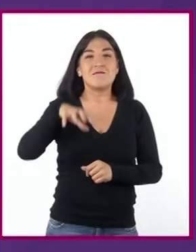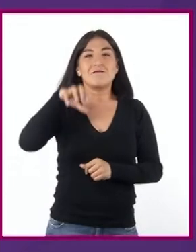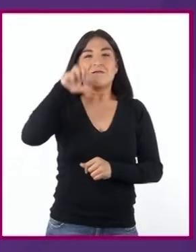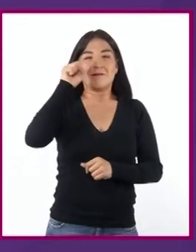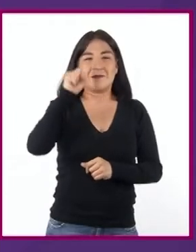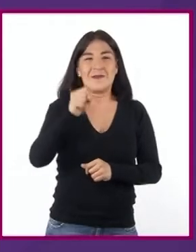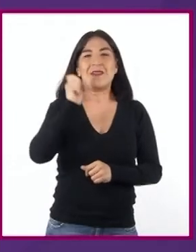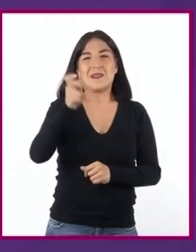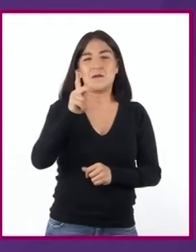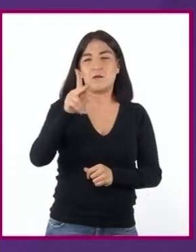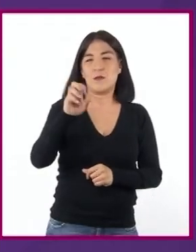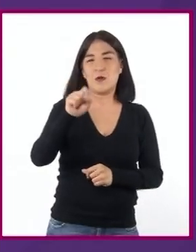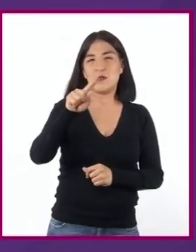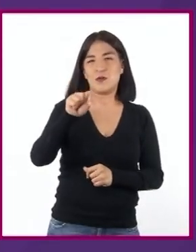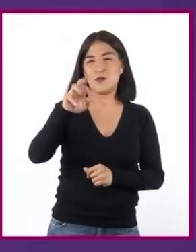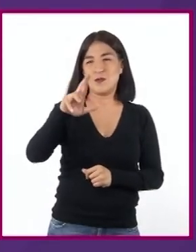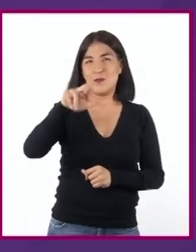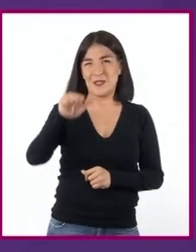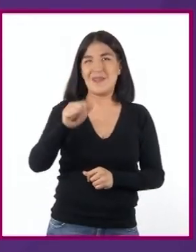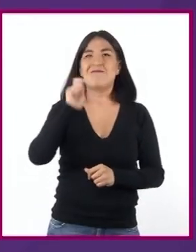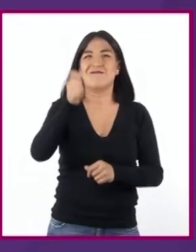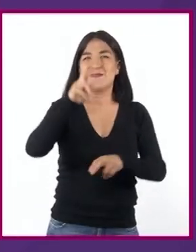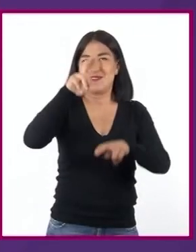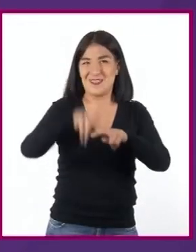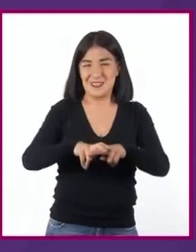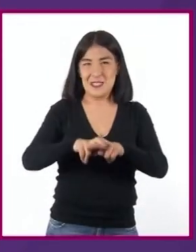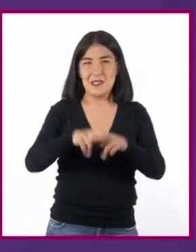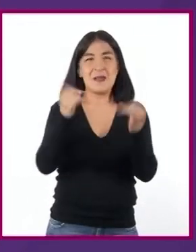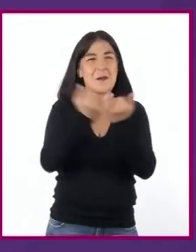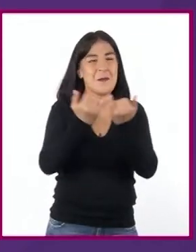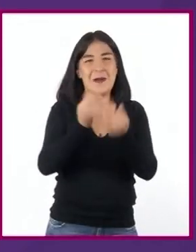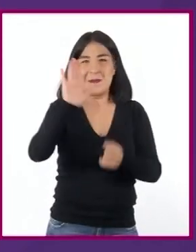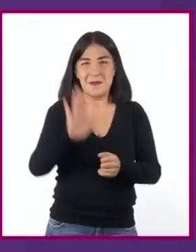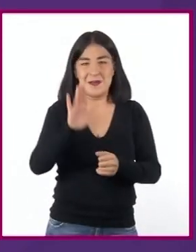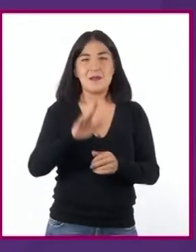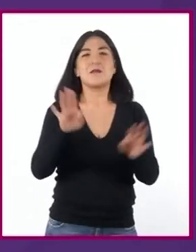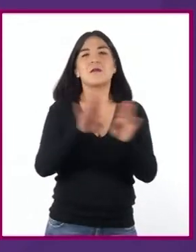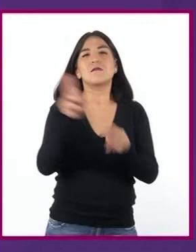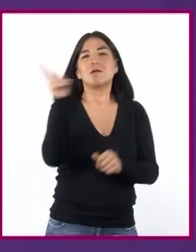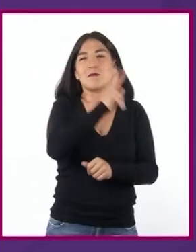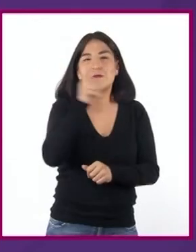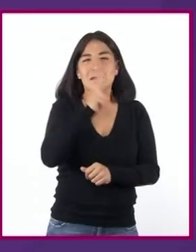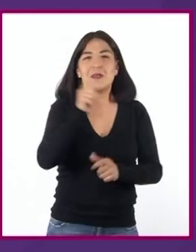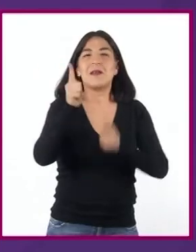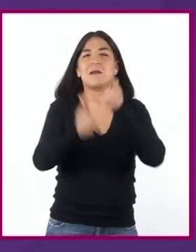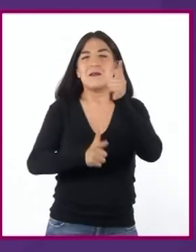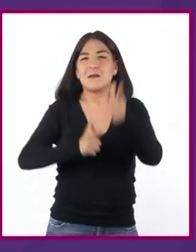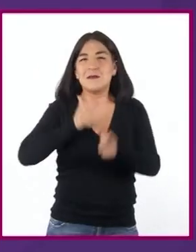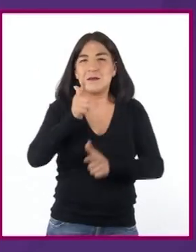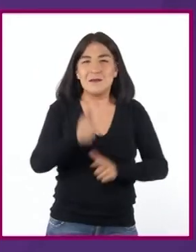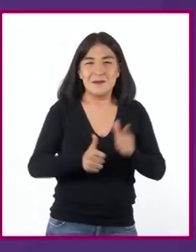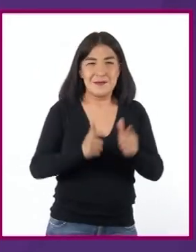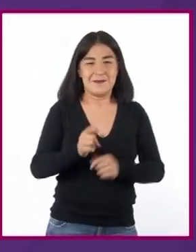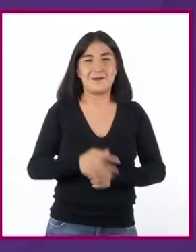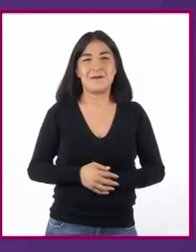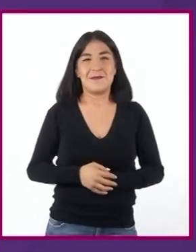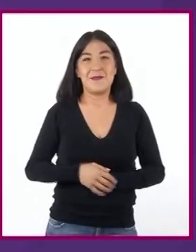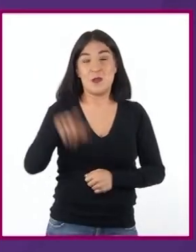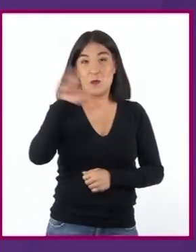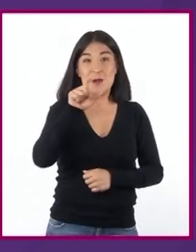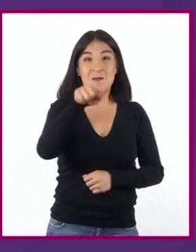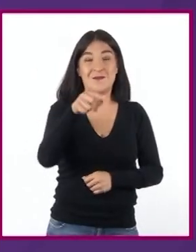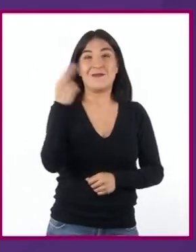llama postura de la silla, y mantienes la postura respirando lento y profundo. En caso de que